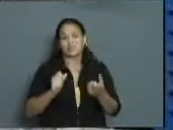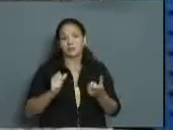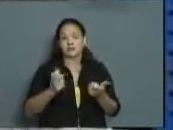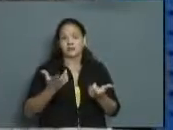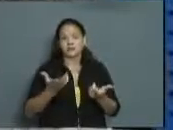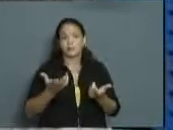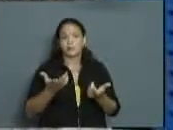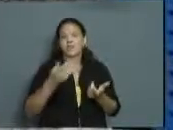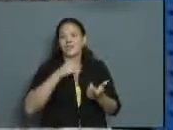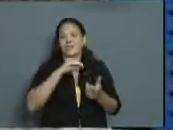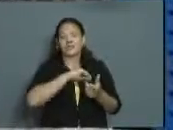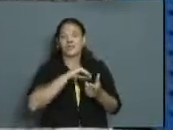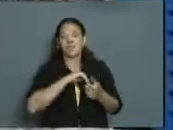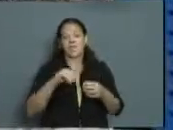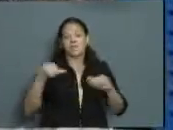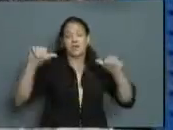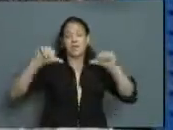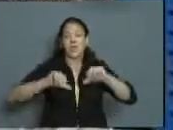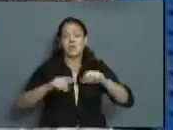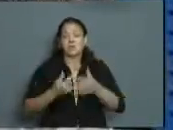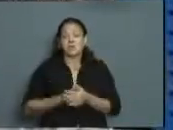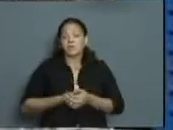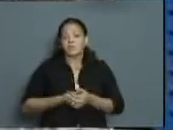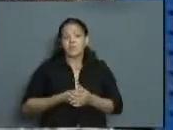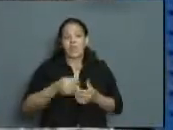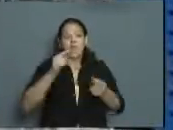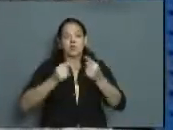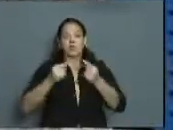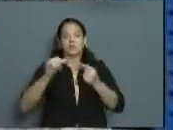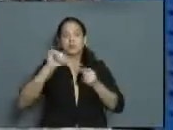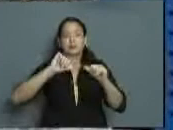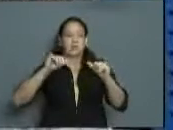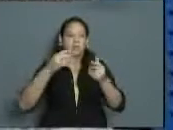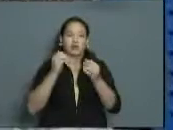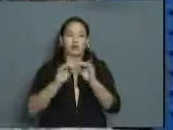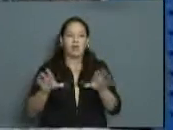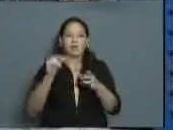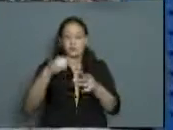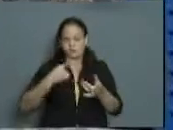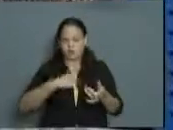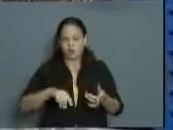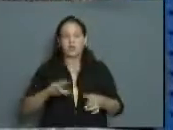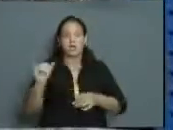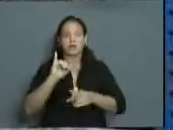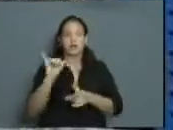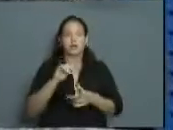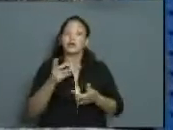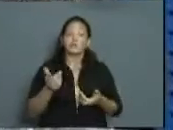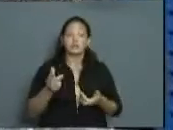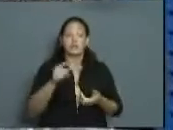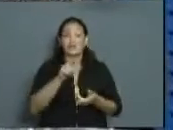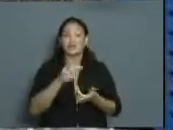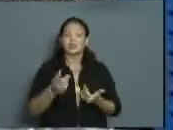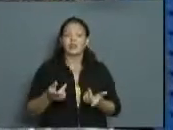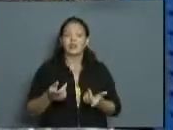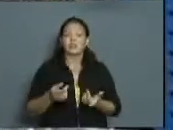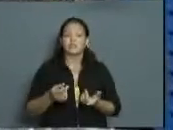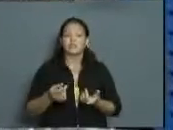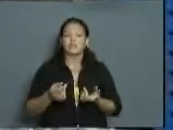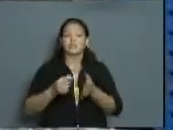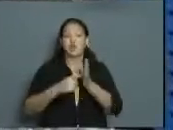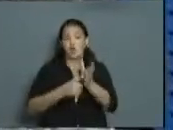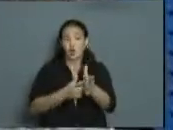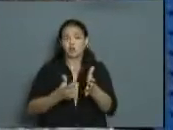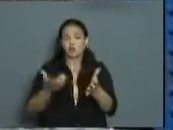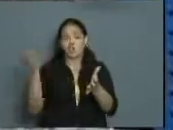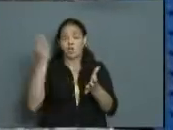paciente asintomático, no hay necesidad de hacer test rápido de antígeno, ni los test de anticuerpo a ver si le dio la enfermedad. Esas son las recomendaciones de